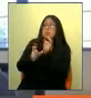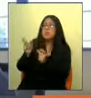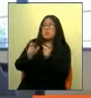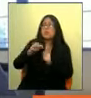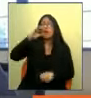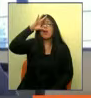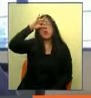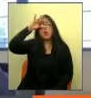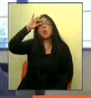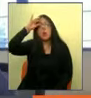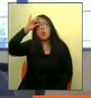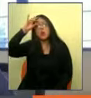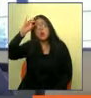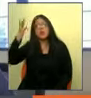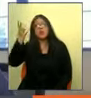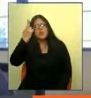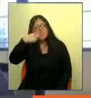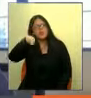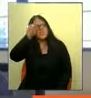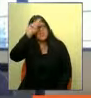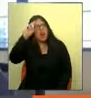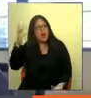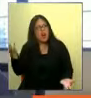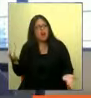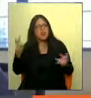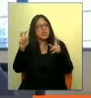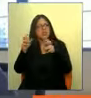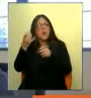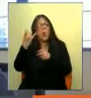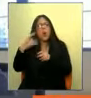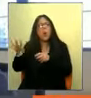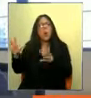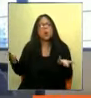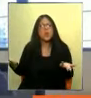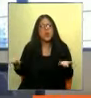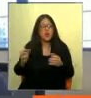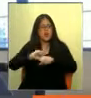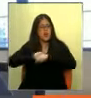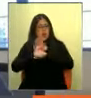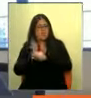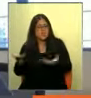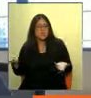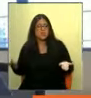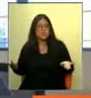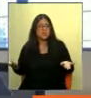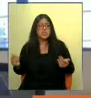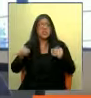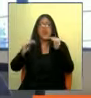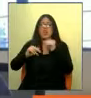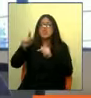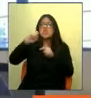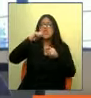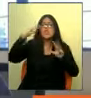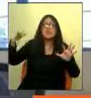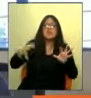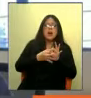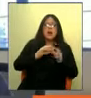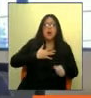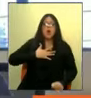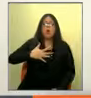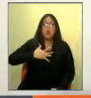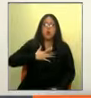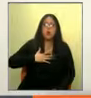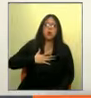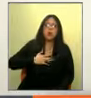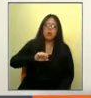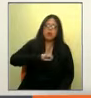cabeza. Es raro que sea el único síntoma, sea un síntoma aislado. Generalmente se asocian con otros síntomas respiratorios, tos, fiebre,